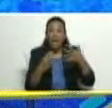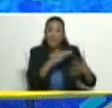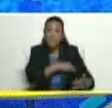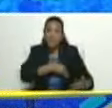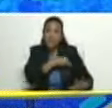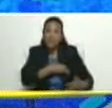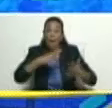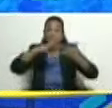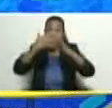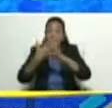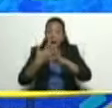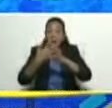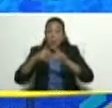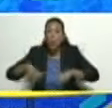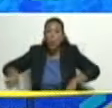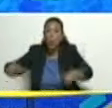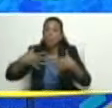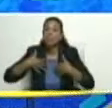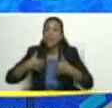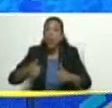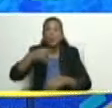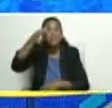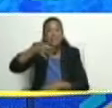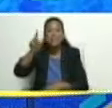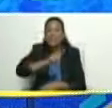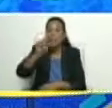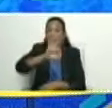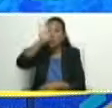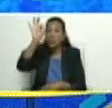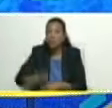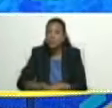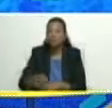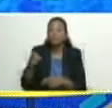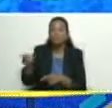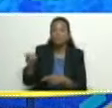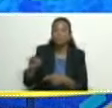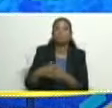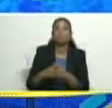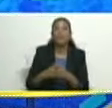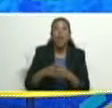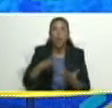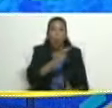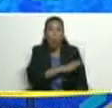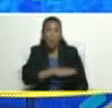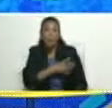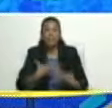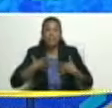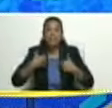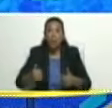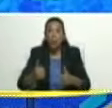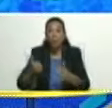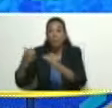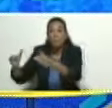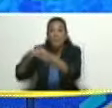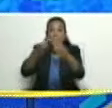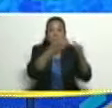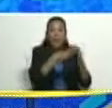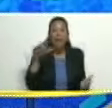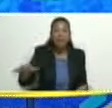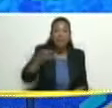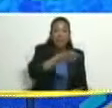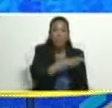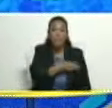misión Barrio Adentro Salud 100%. Los comités de salud territoriales,